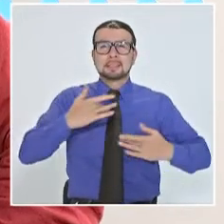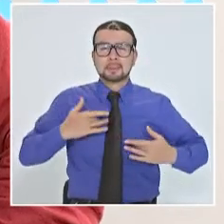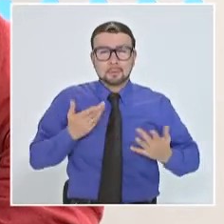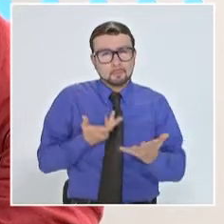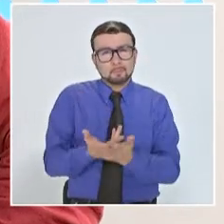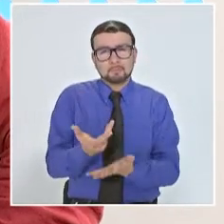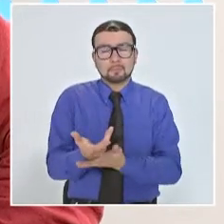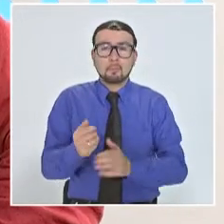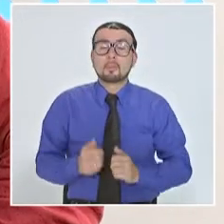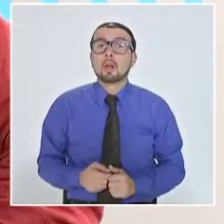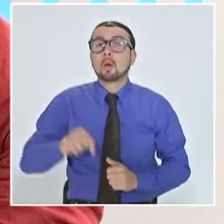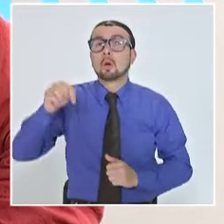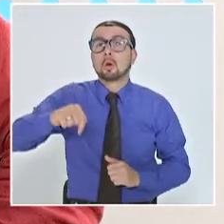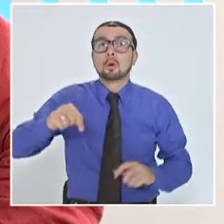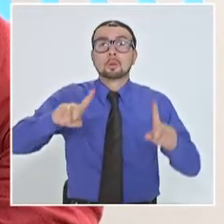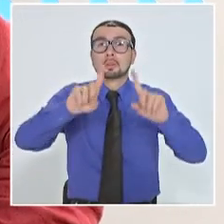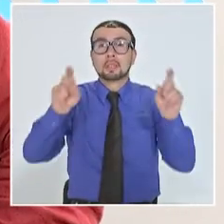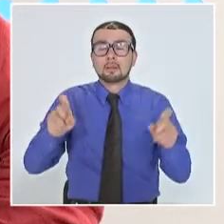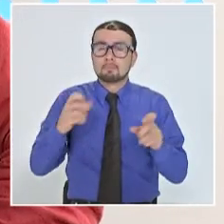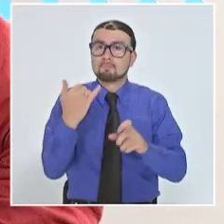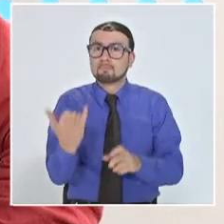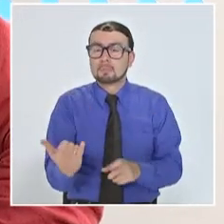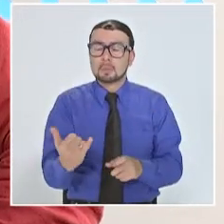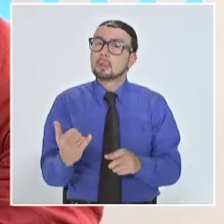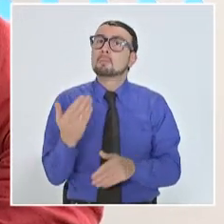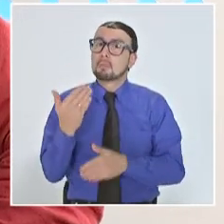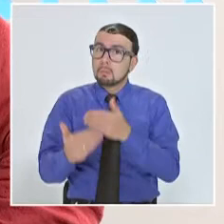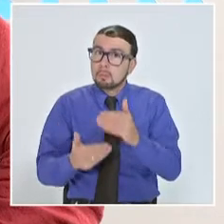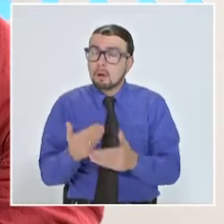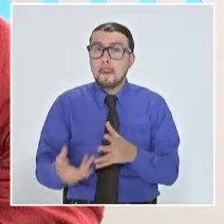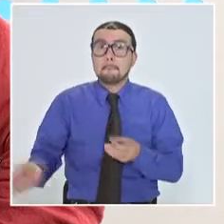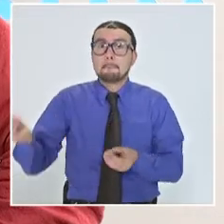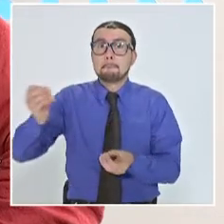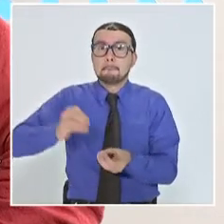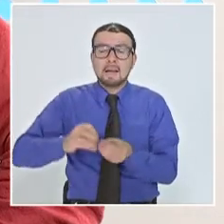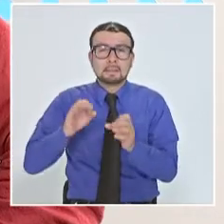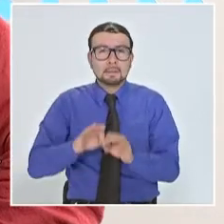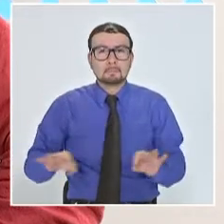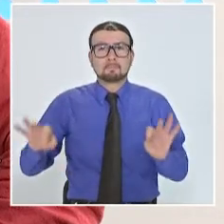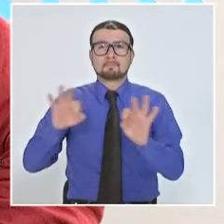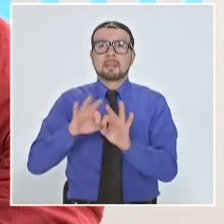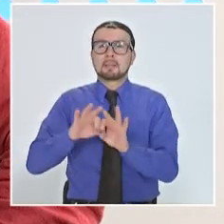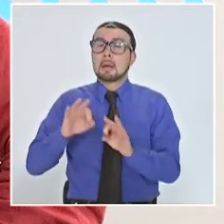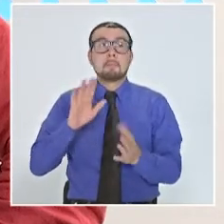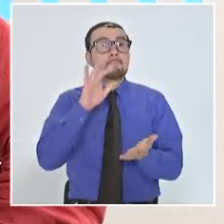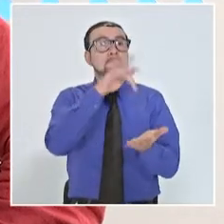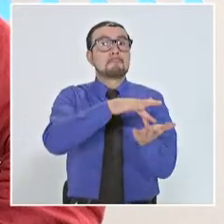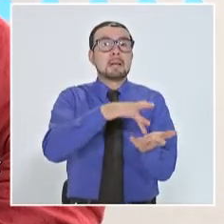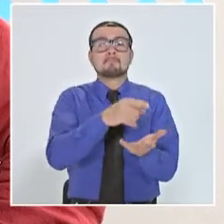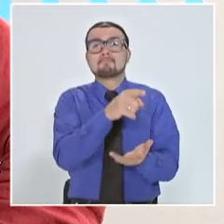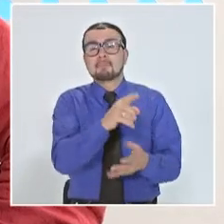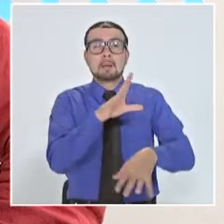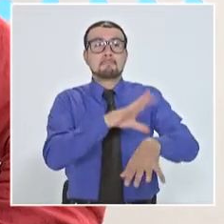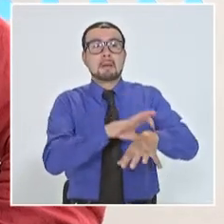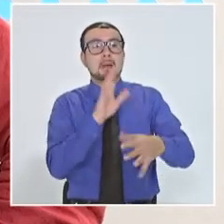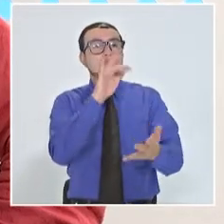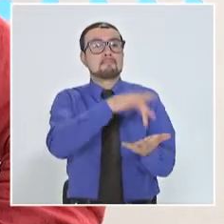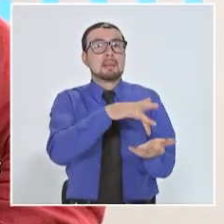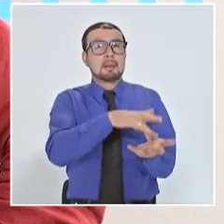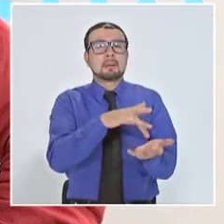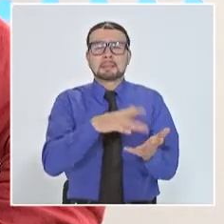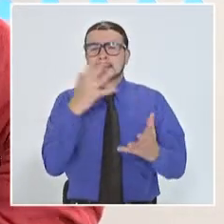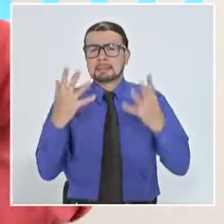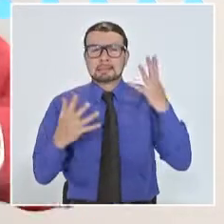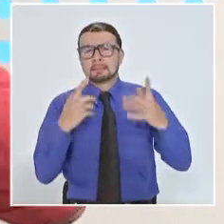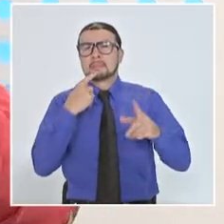tema que cada día tiene más importancia, más consulta y más complicaciones. Y